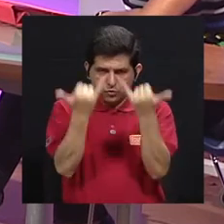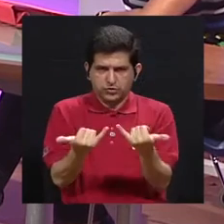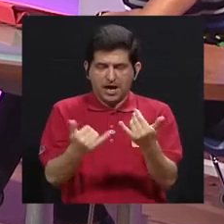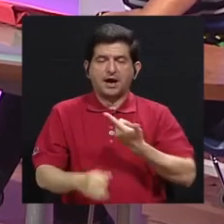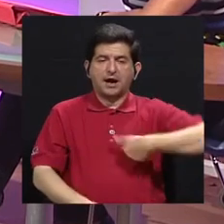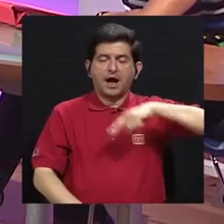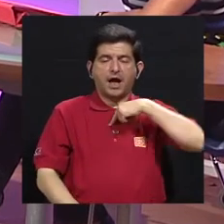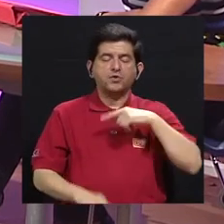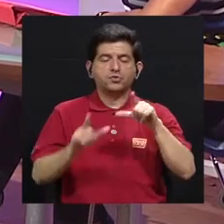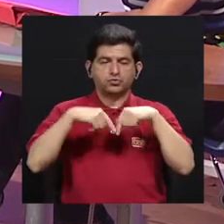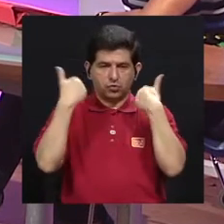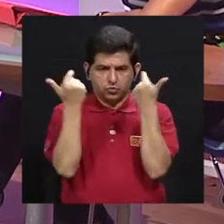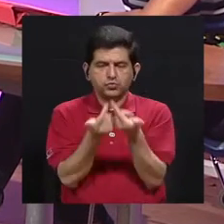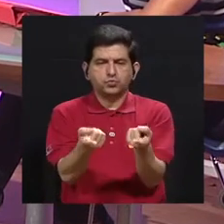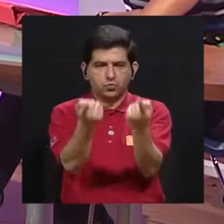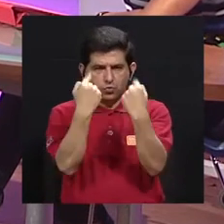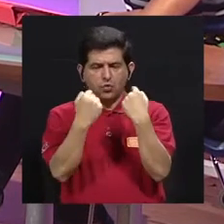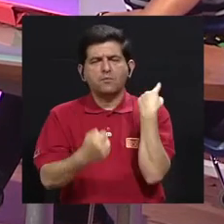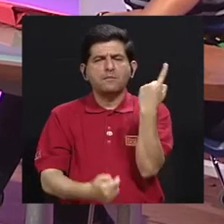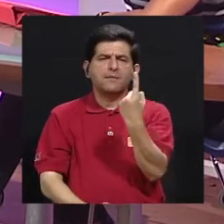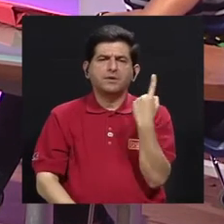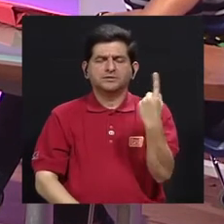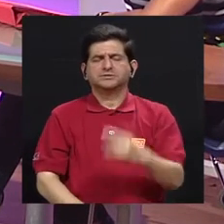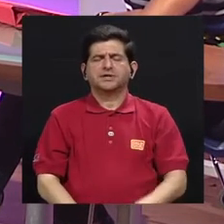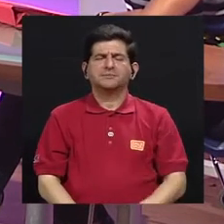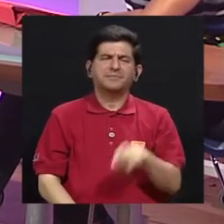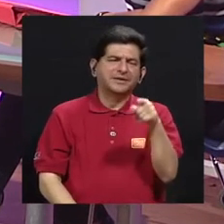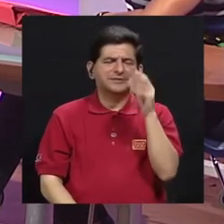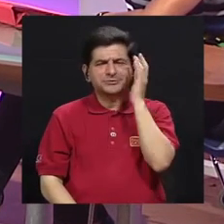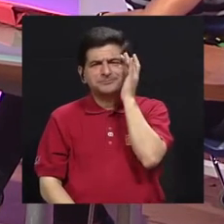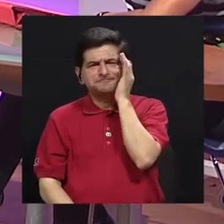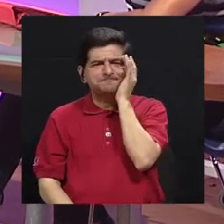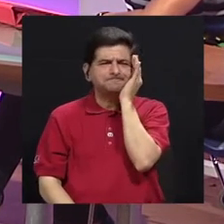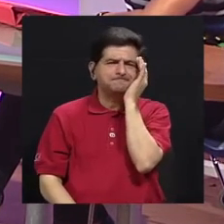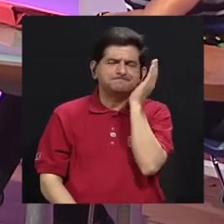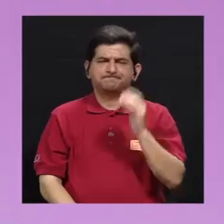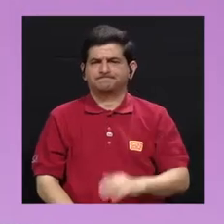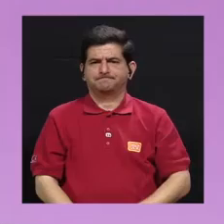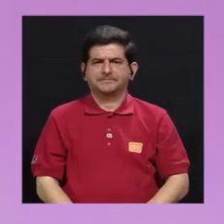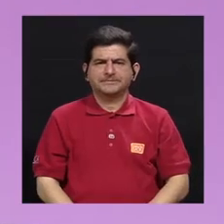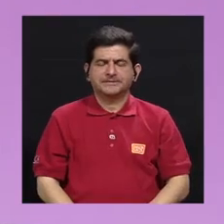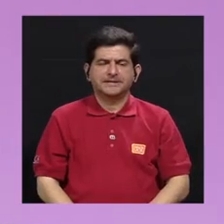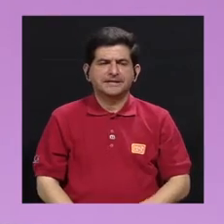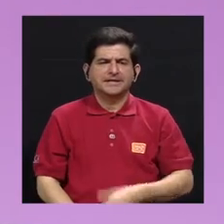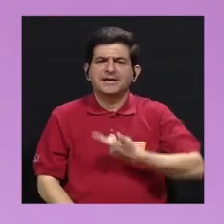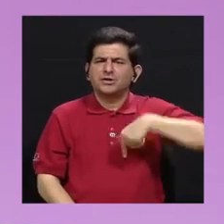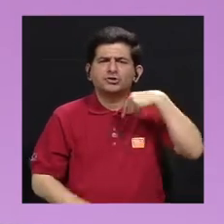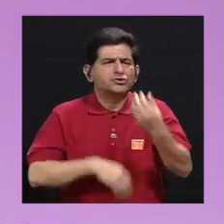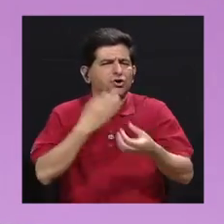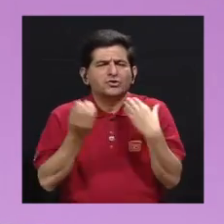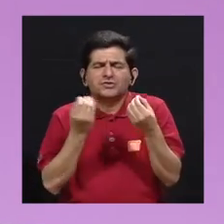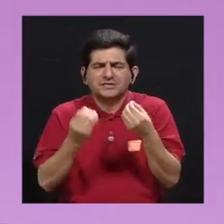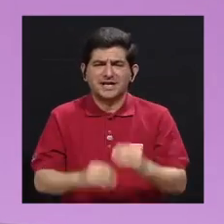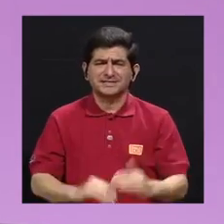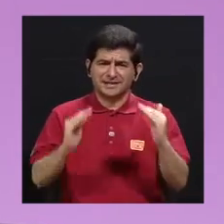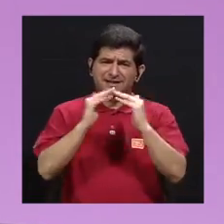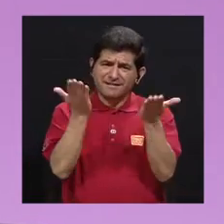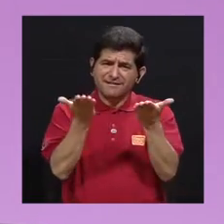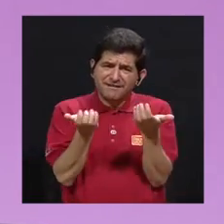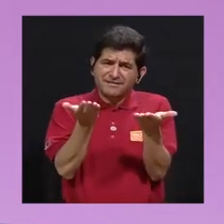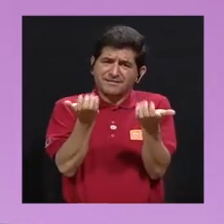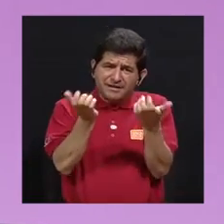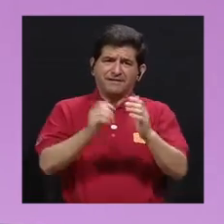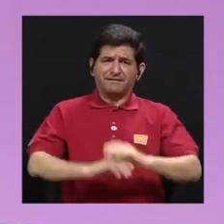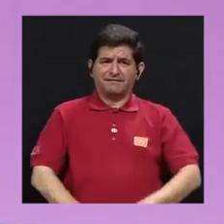nosotros nos llegan grupos organizados siempre con la inquietud de cómo hacemos para tener una casa